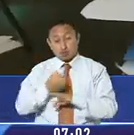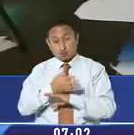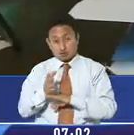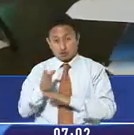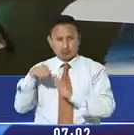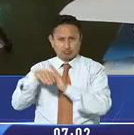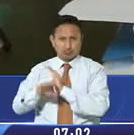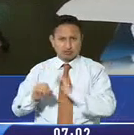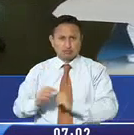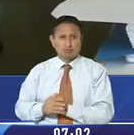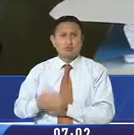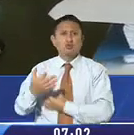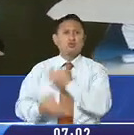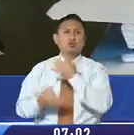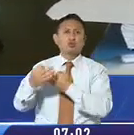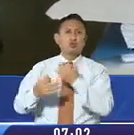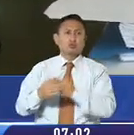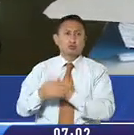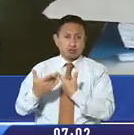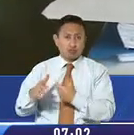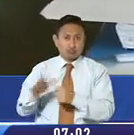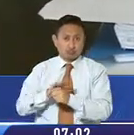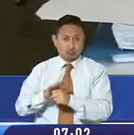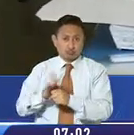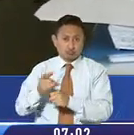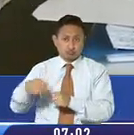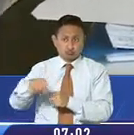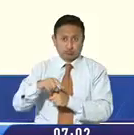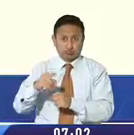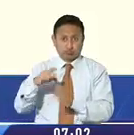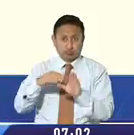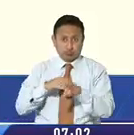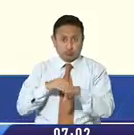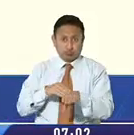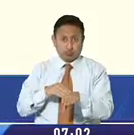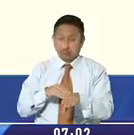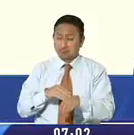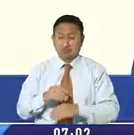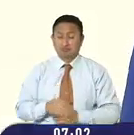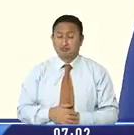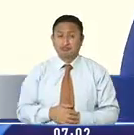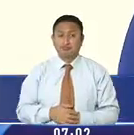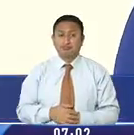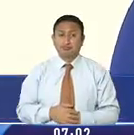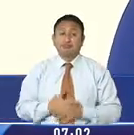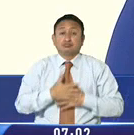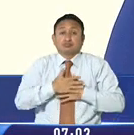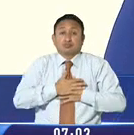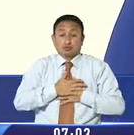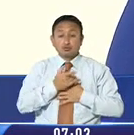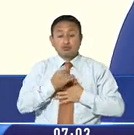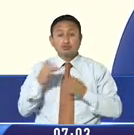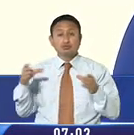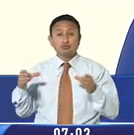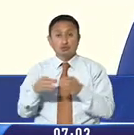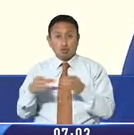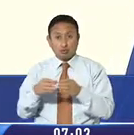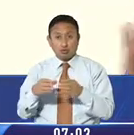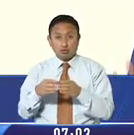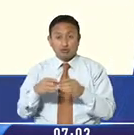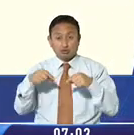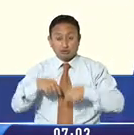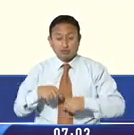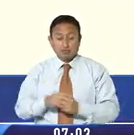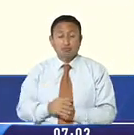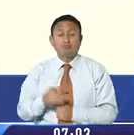que el juicio no cuenta con suficientes argumentos. Nosotros no somos una comisión que se juega o se